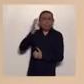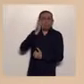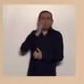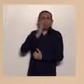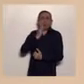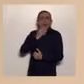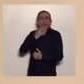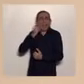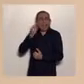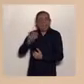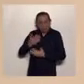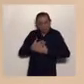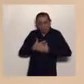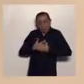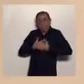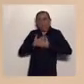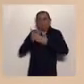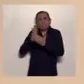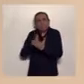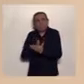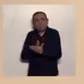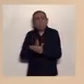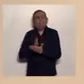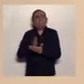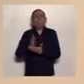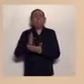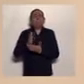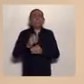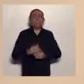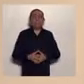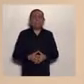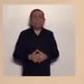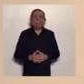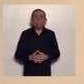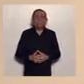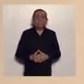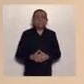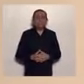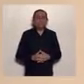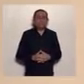bueno, porque es eterno su amor.